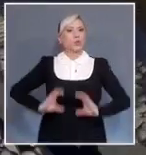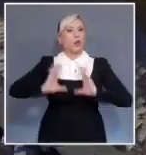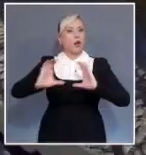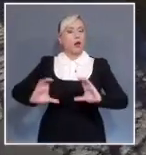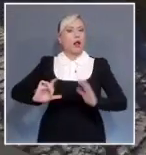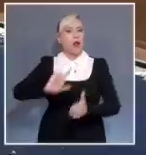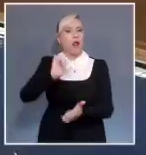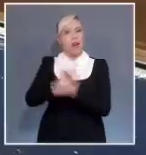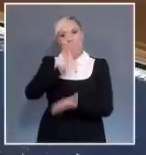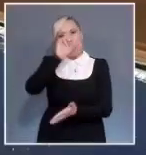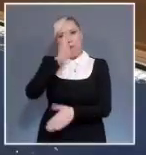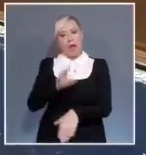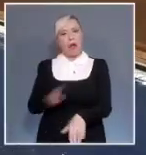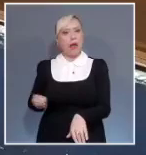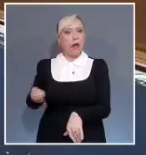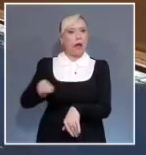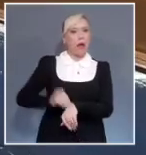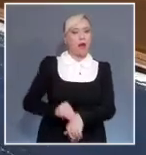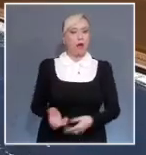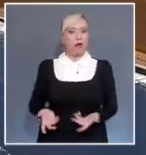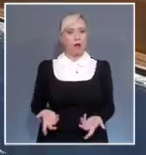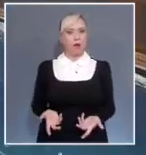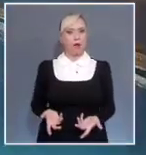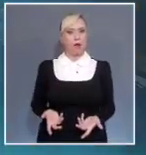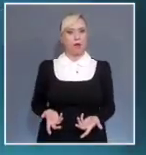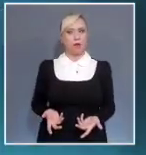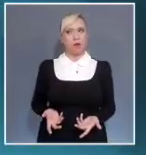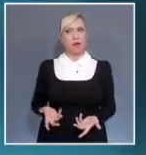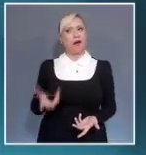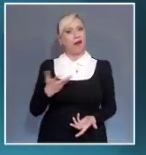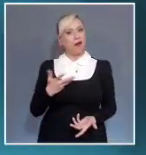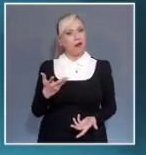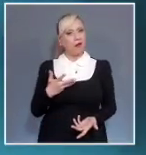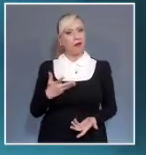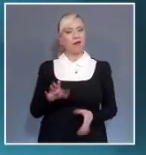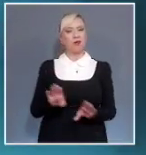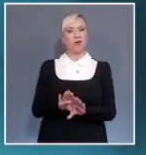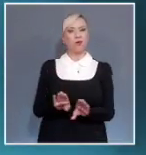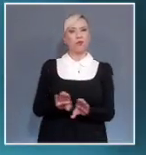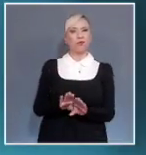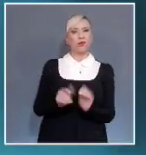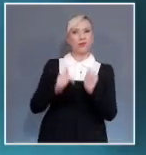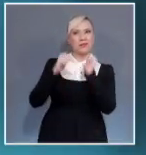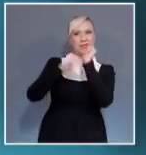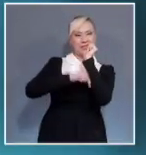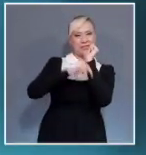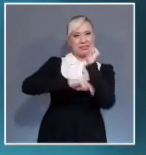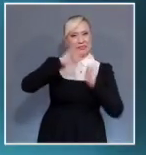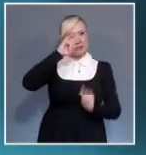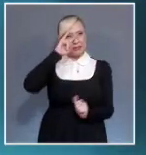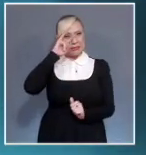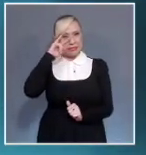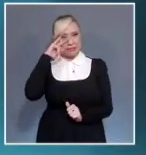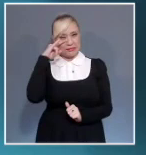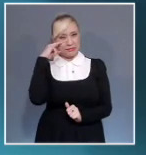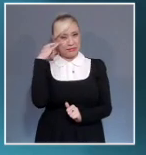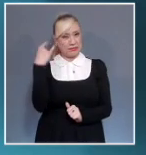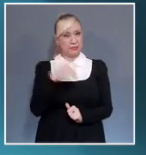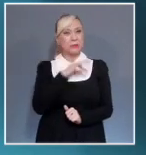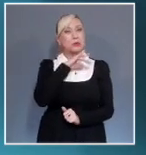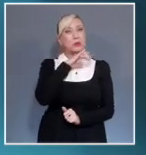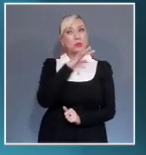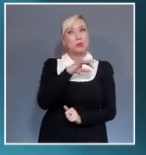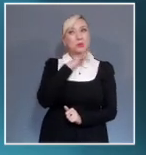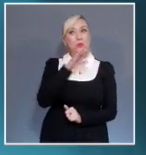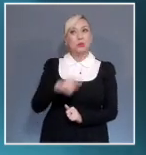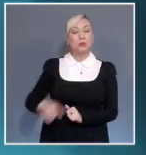minera enfrenta claroscuros. Las concesiones, la duración de las concesiones mineras, que desde nuestra perspectiva pues también